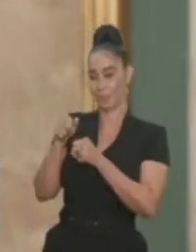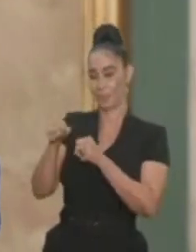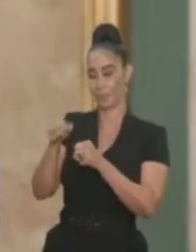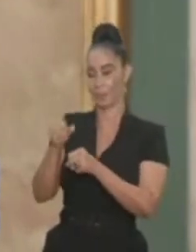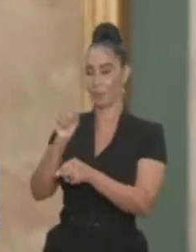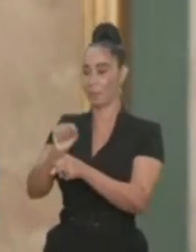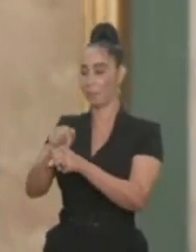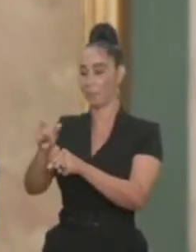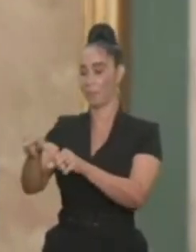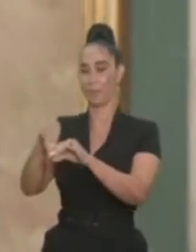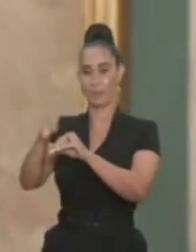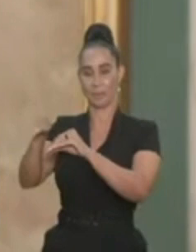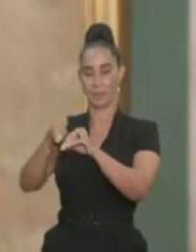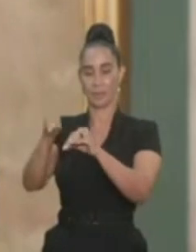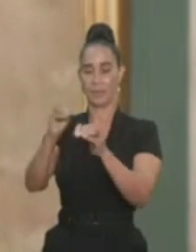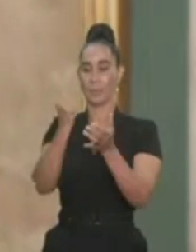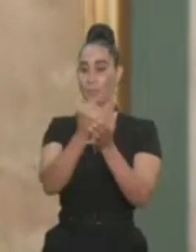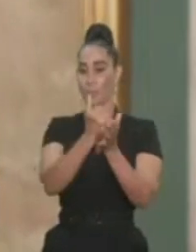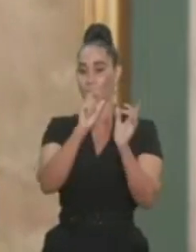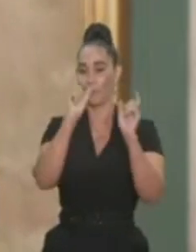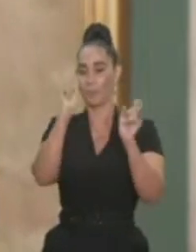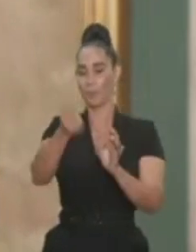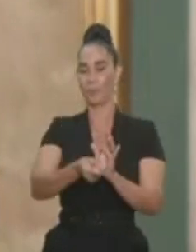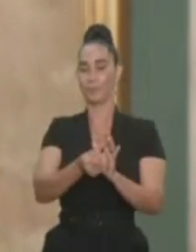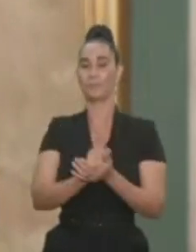también como abogado.